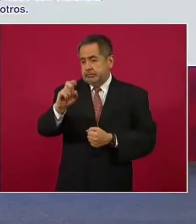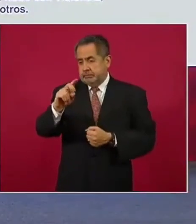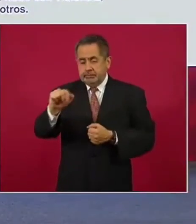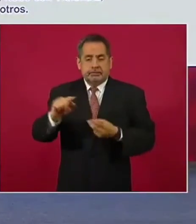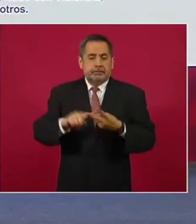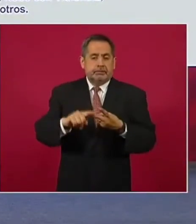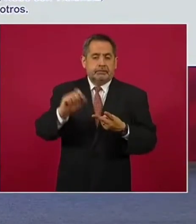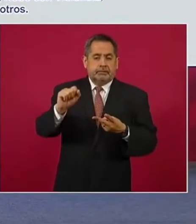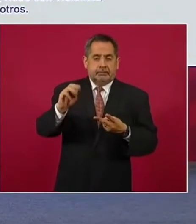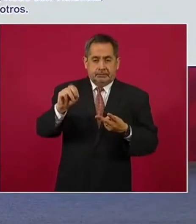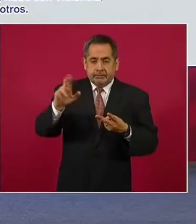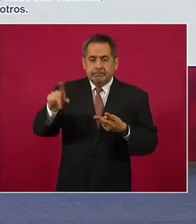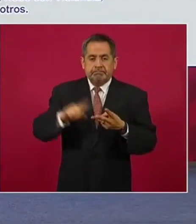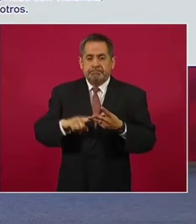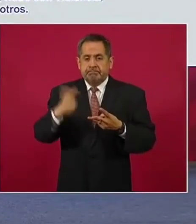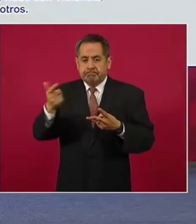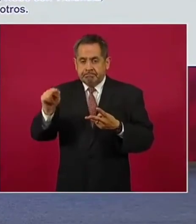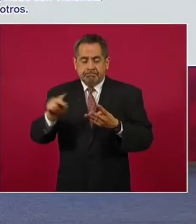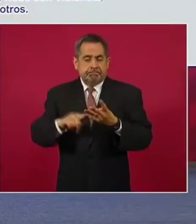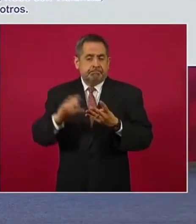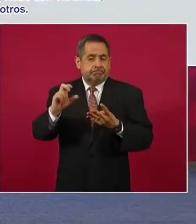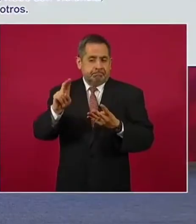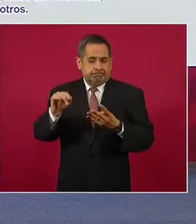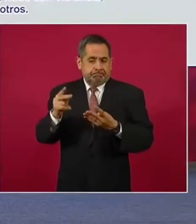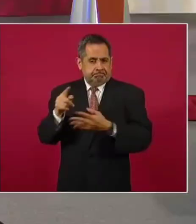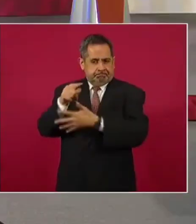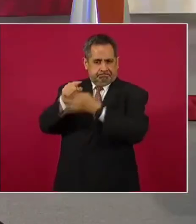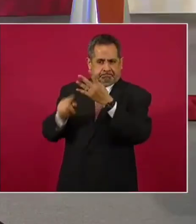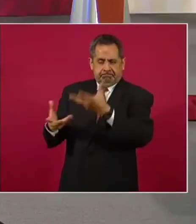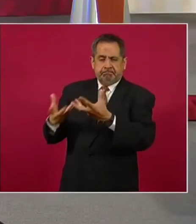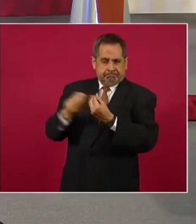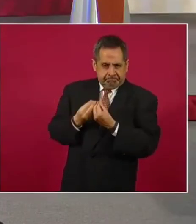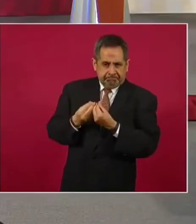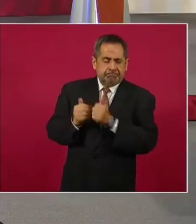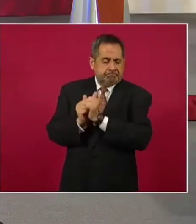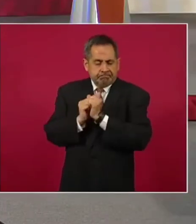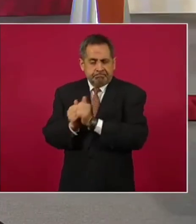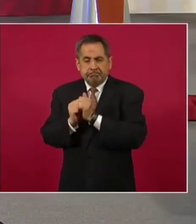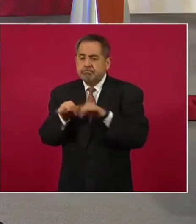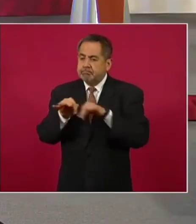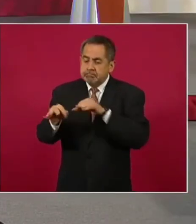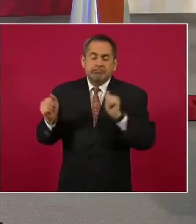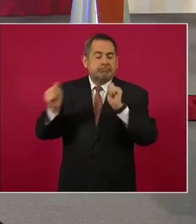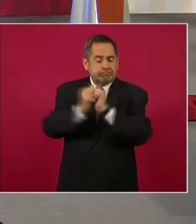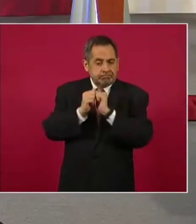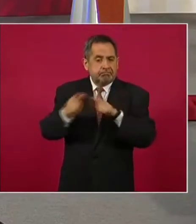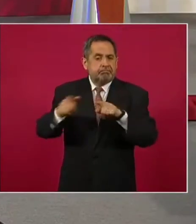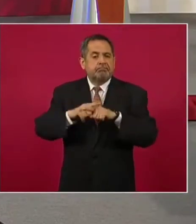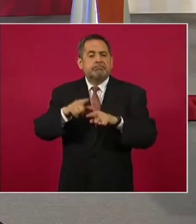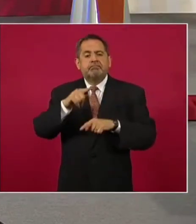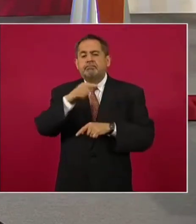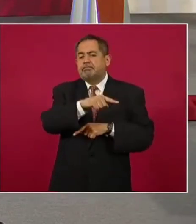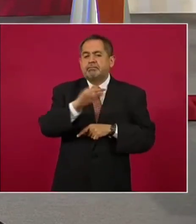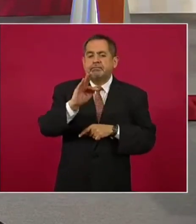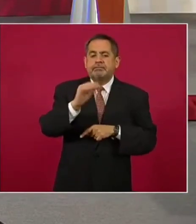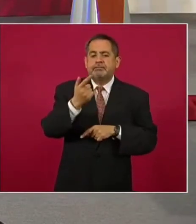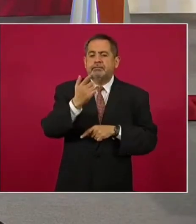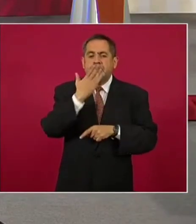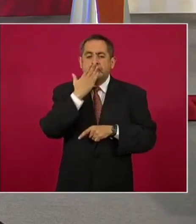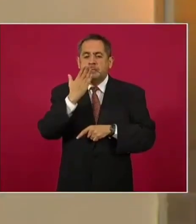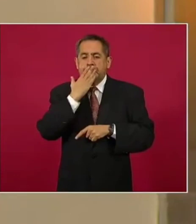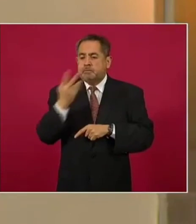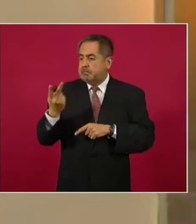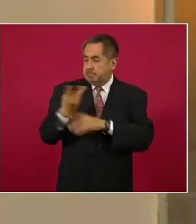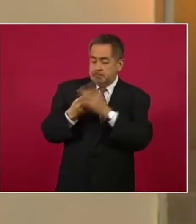y sené y la coordinación antisecuestros está trabajando con la fiscalía de sonora para ejecutar diversas